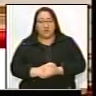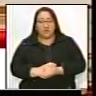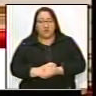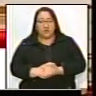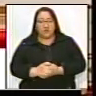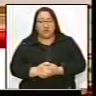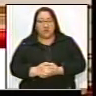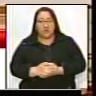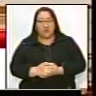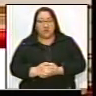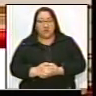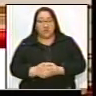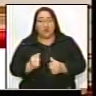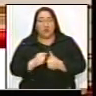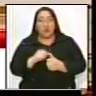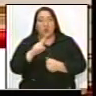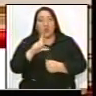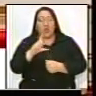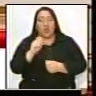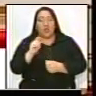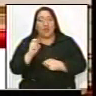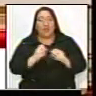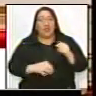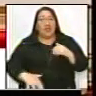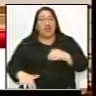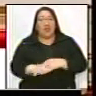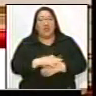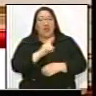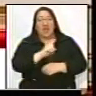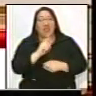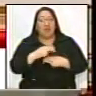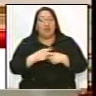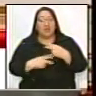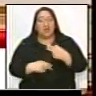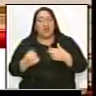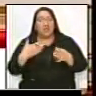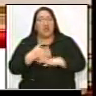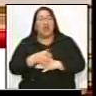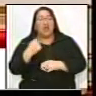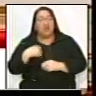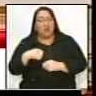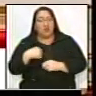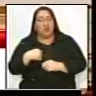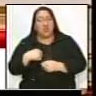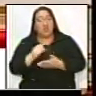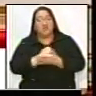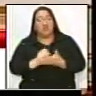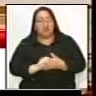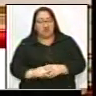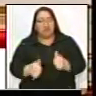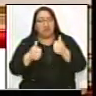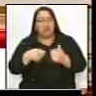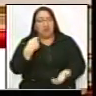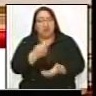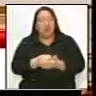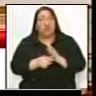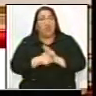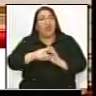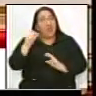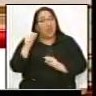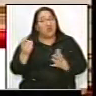designados un lote de terreno, y ese lote de terreno cada vecino se fue a la municipalidad y se inscribió y pagó sus derechos.